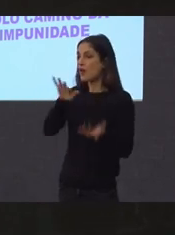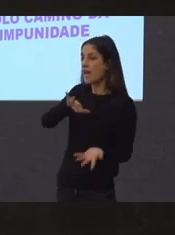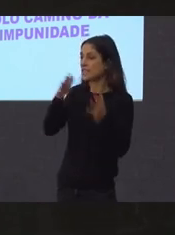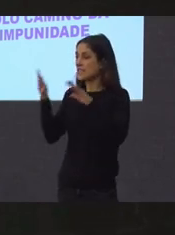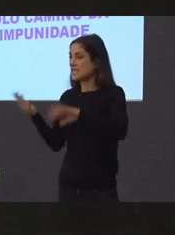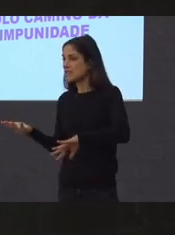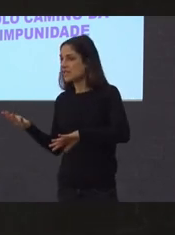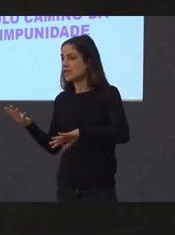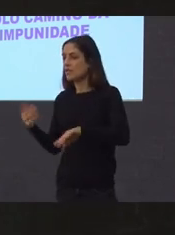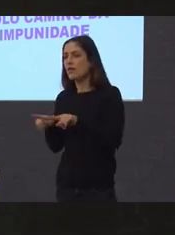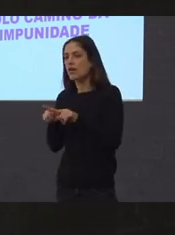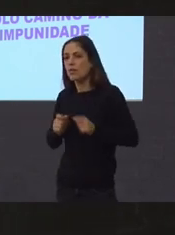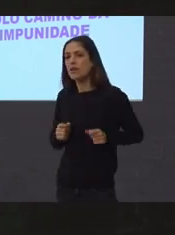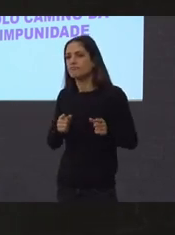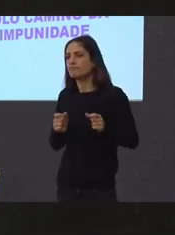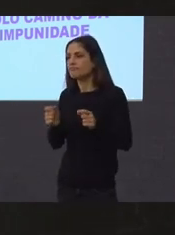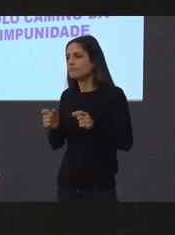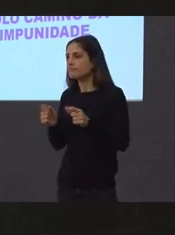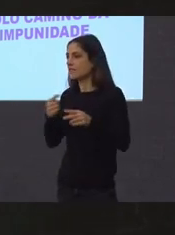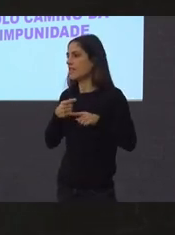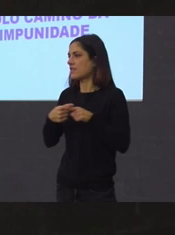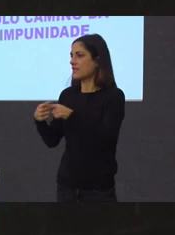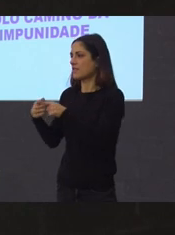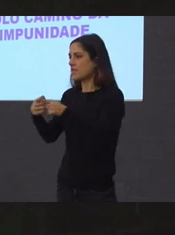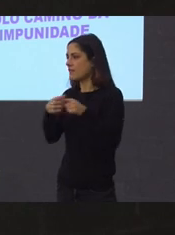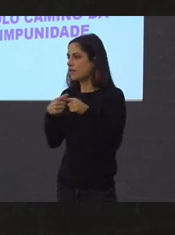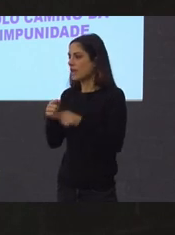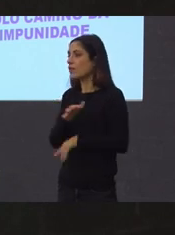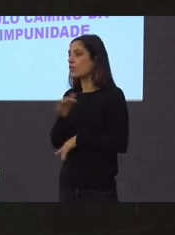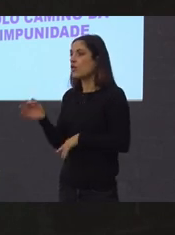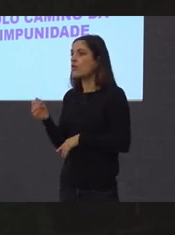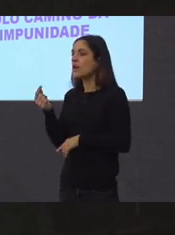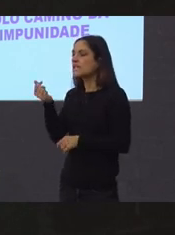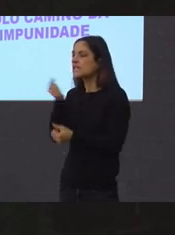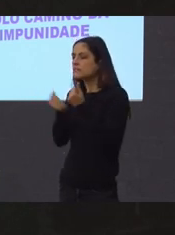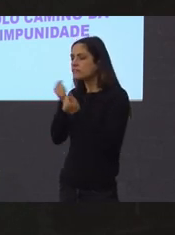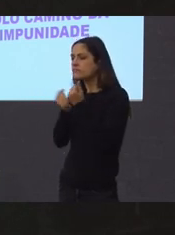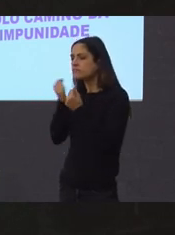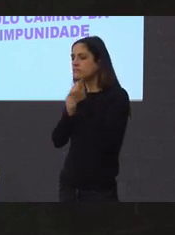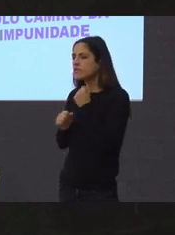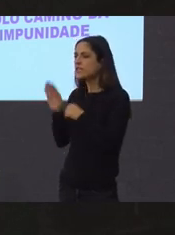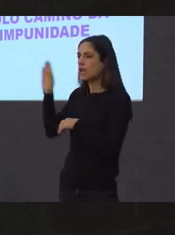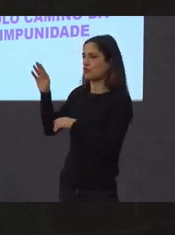e guardando os cartos en contas en Suiza. O sea que